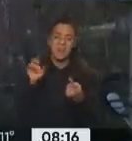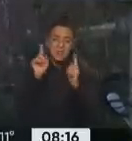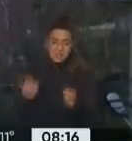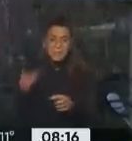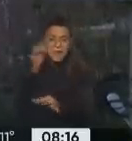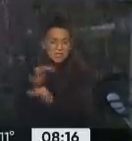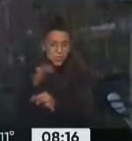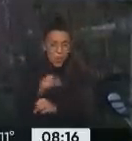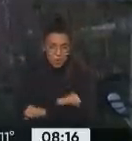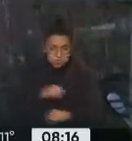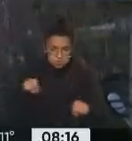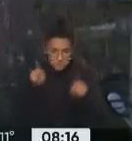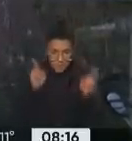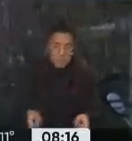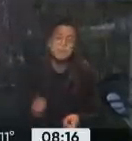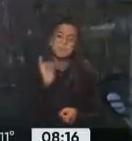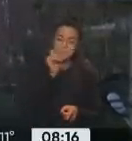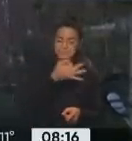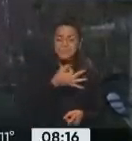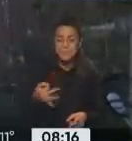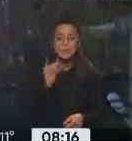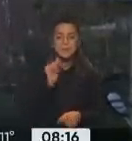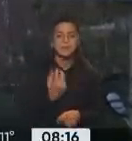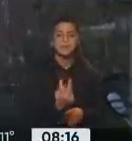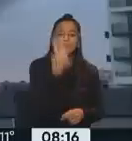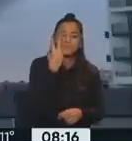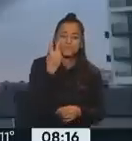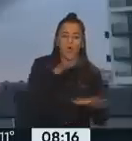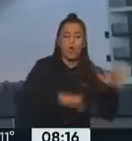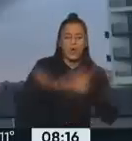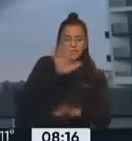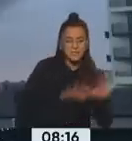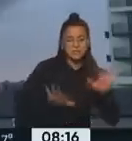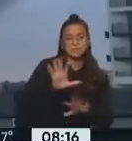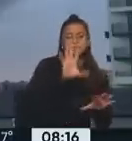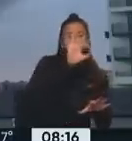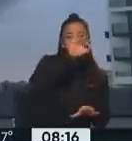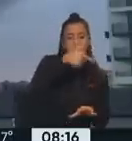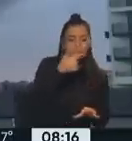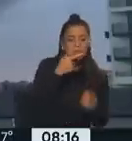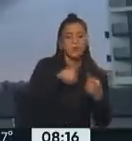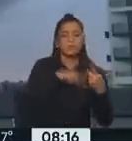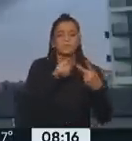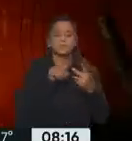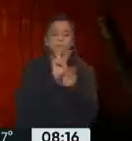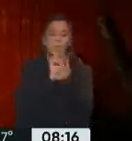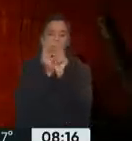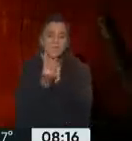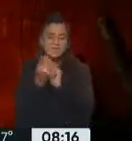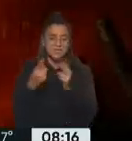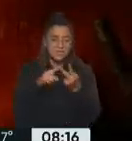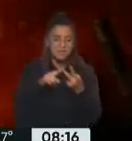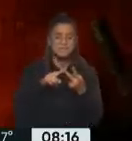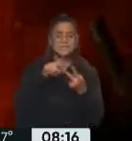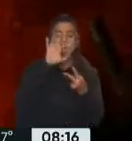también en escuelas exactamente bueno las dos organizaciones los dos organismos que dependen de las naciones unidas- hablamos de la